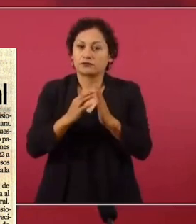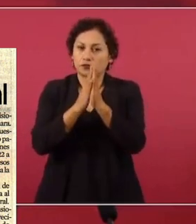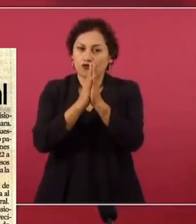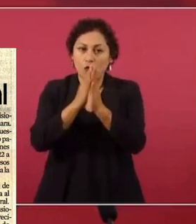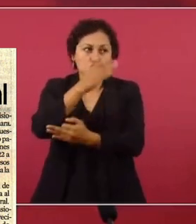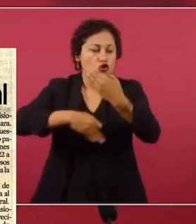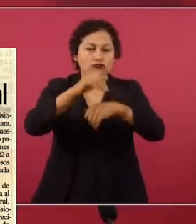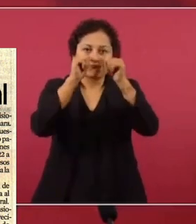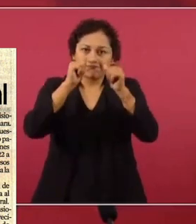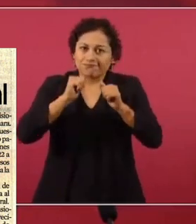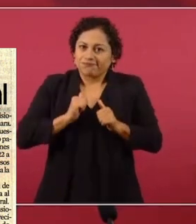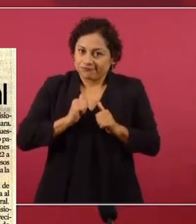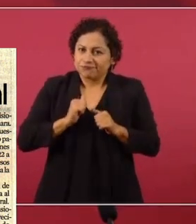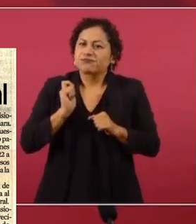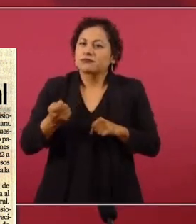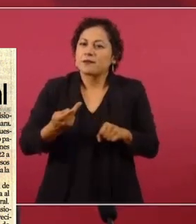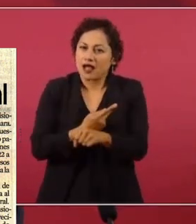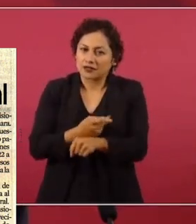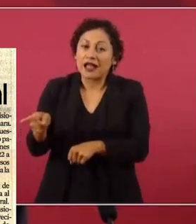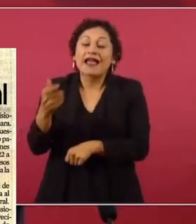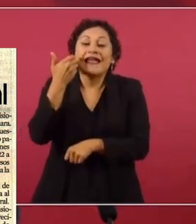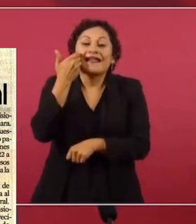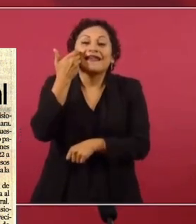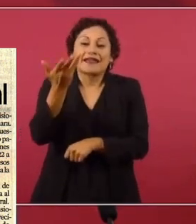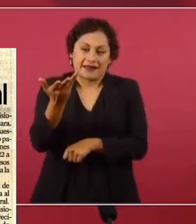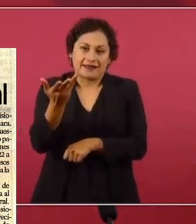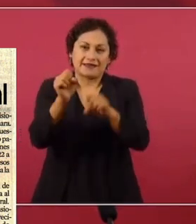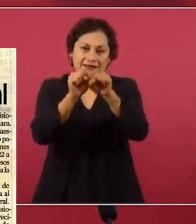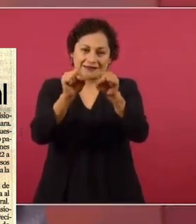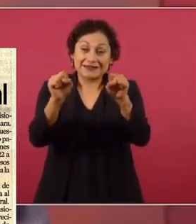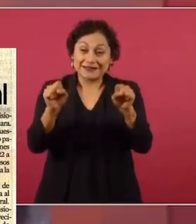escuche lejos, de un sistema político